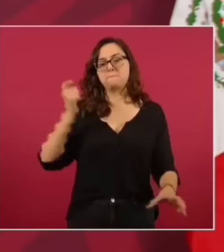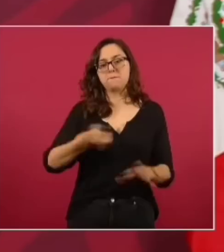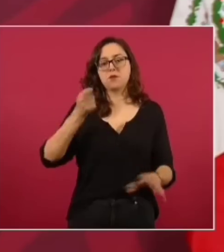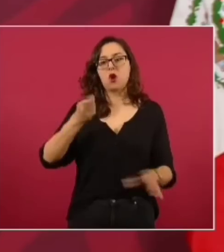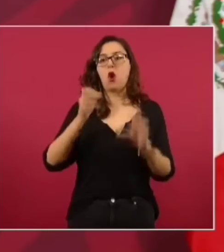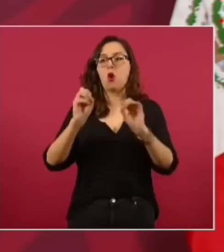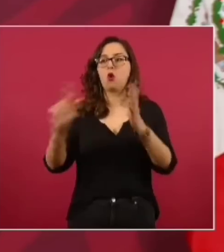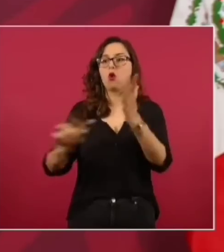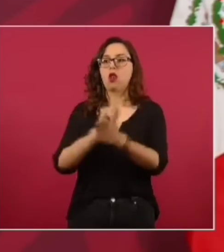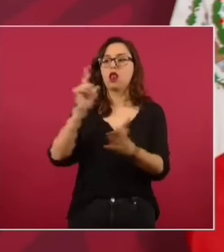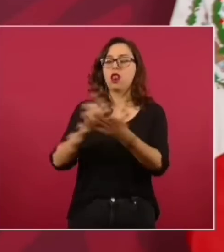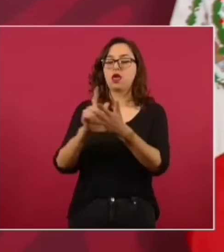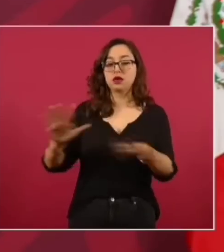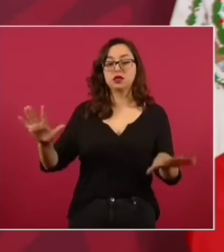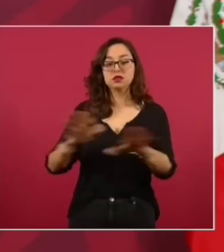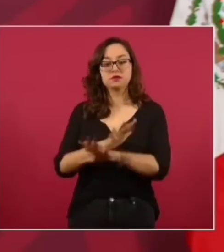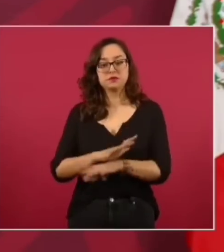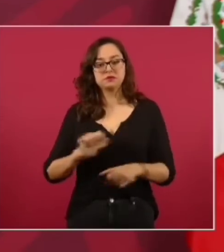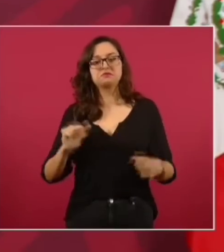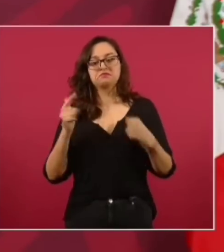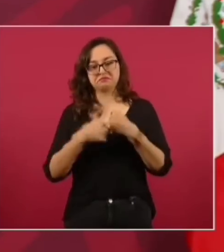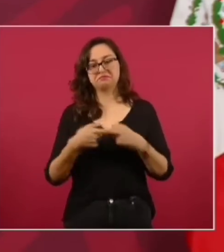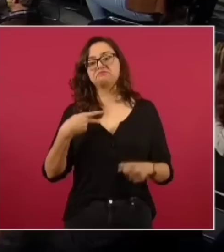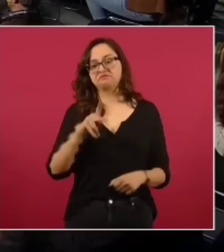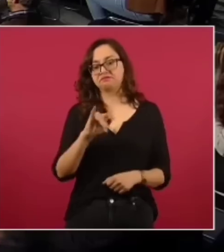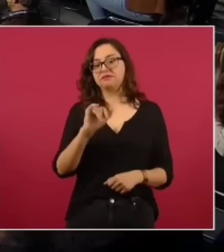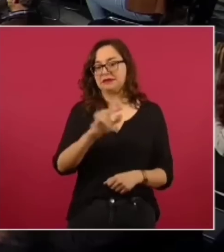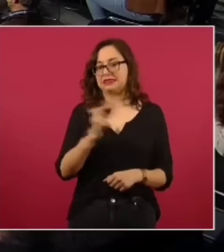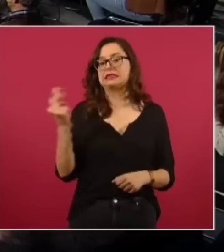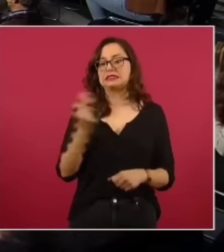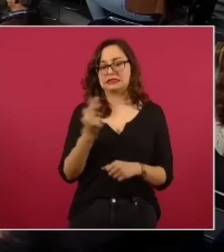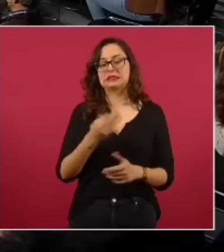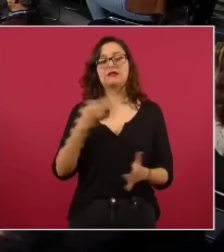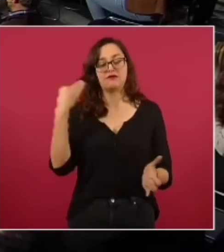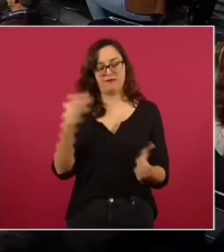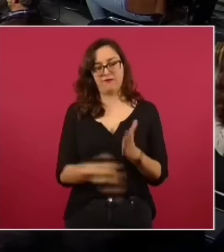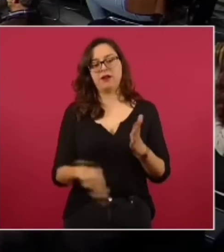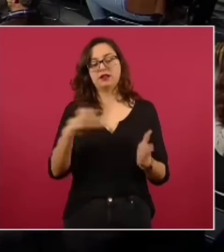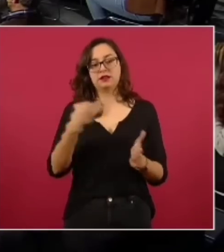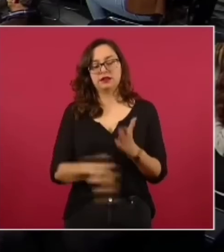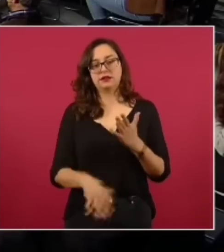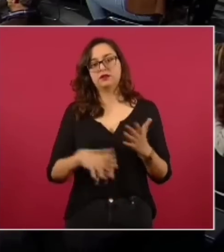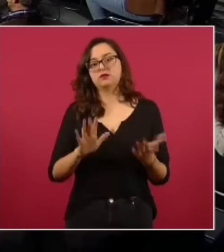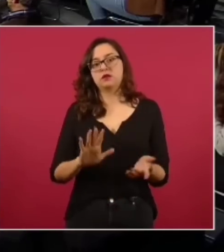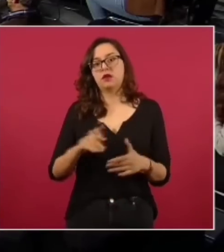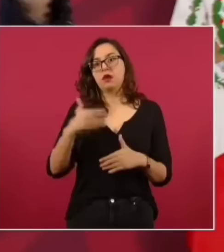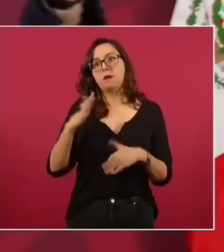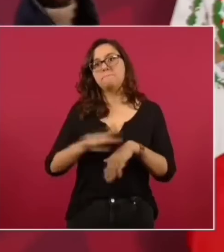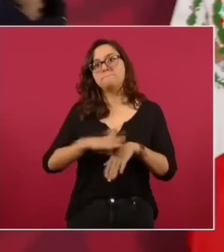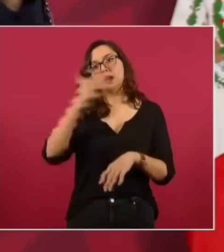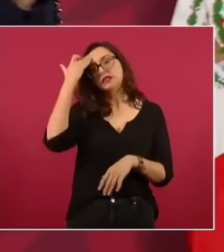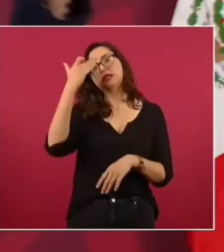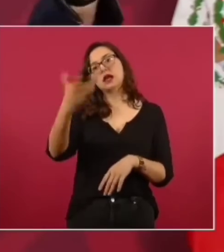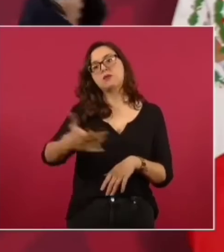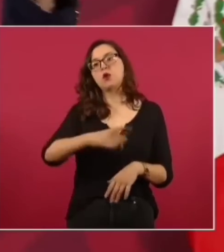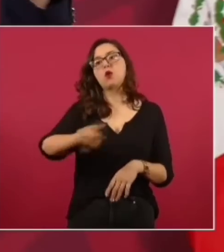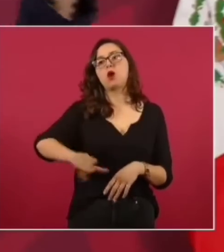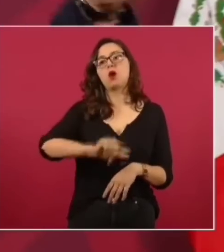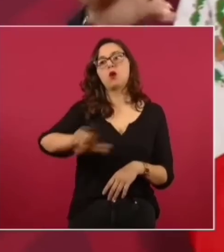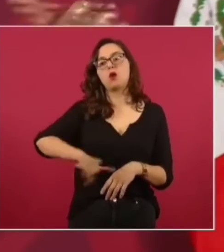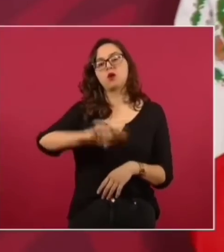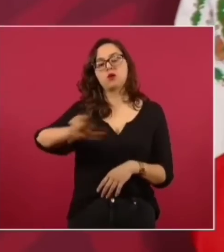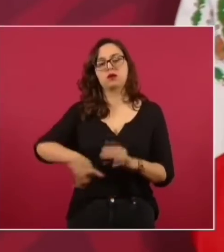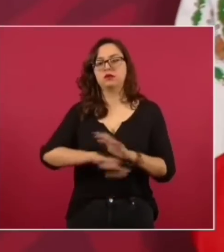sí hacen falta estos cambios. Y ya no quiero que vaya pasando el tiempo, o sea,